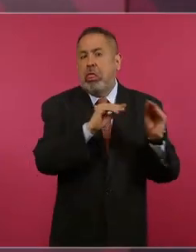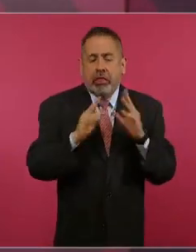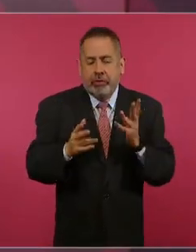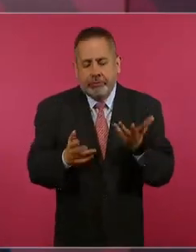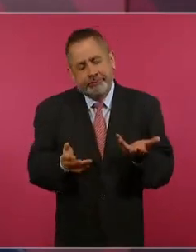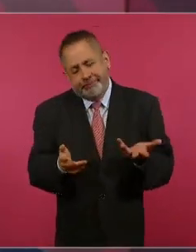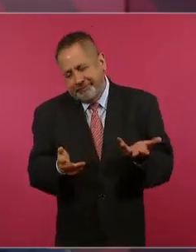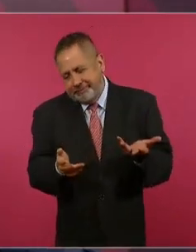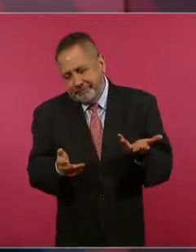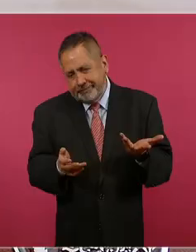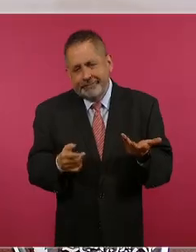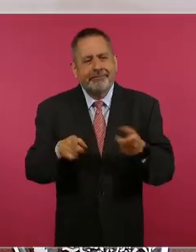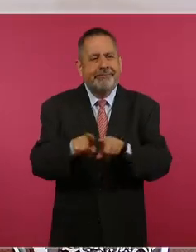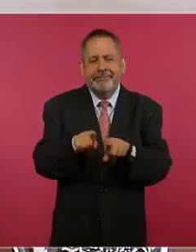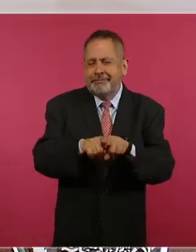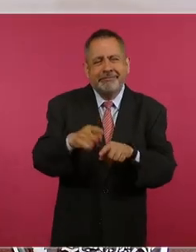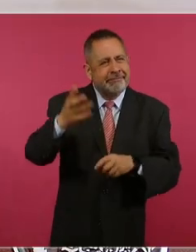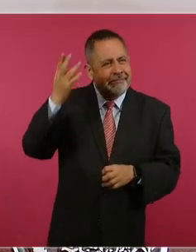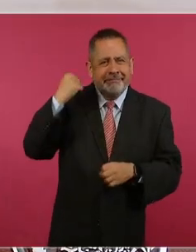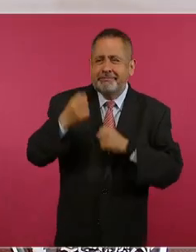Incluso aquí hemos demostrado,